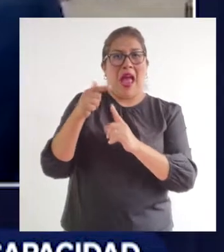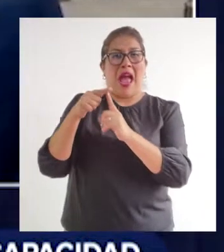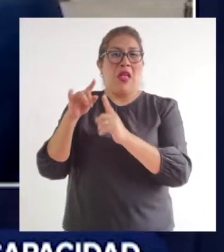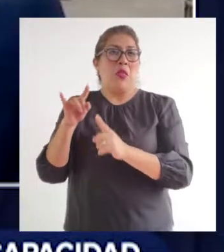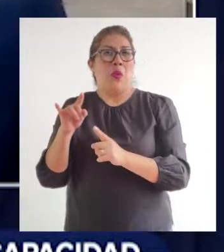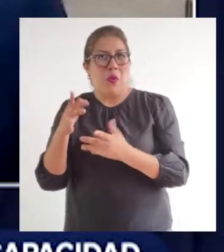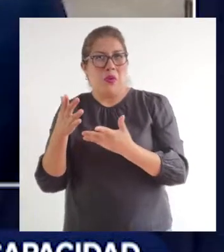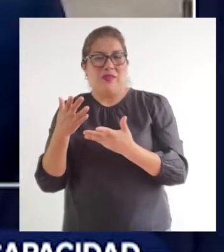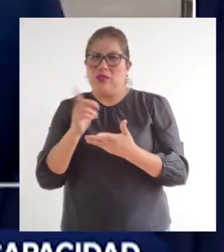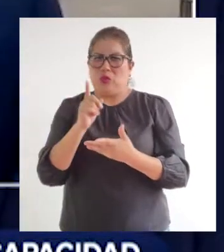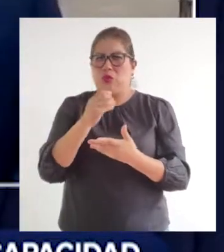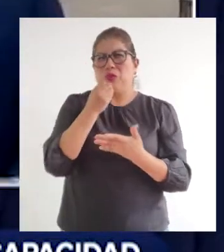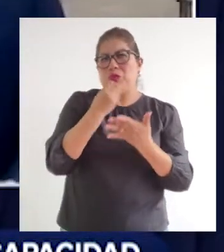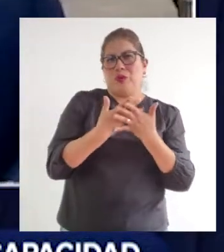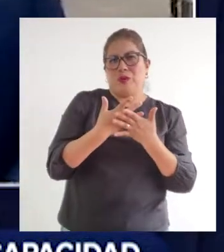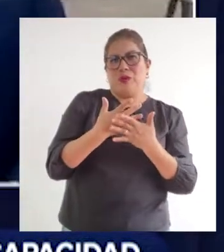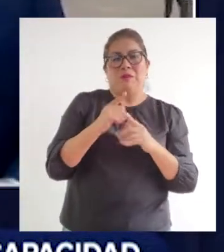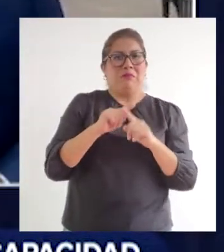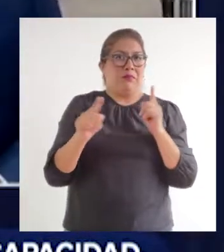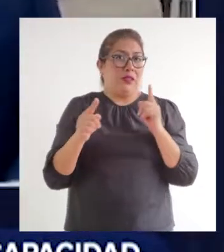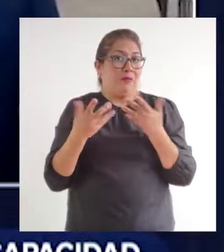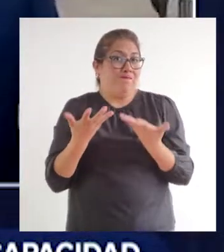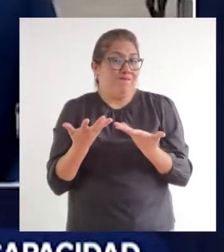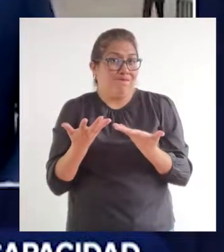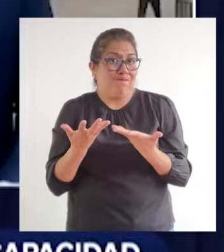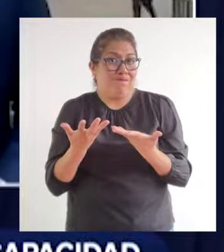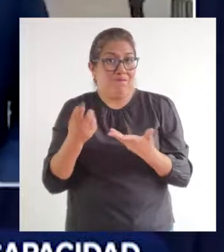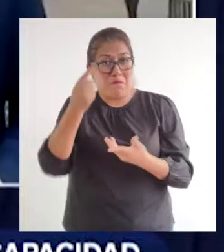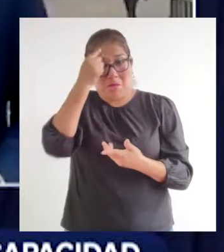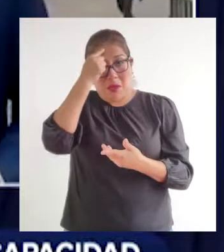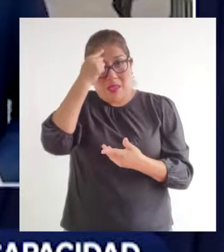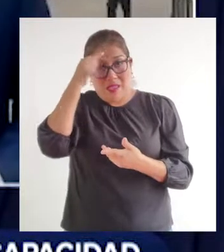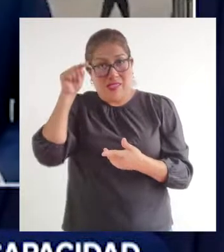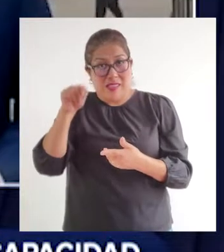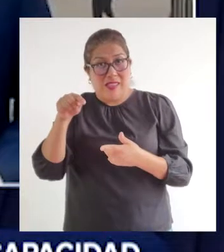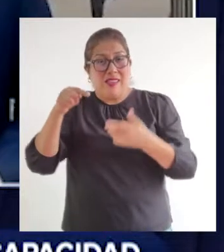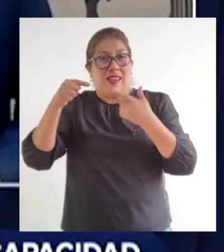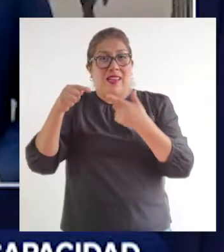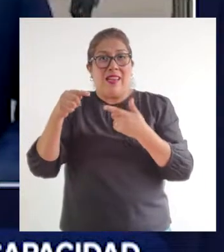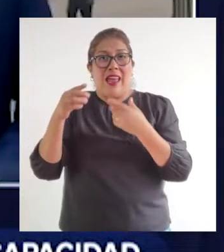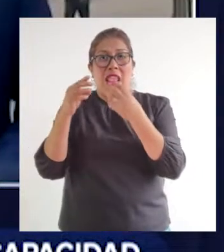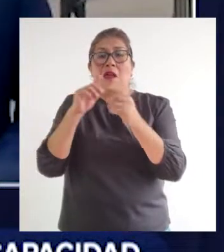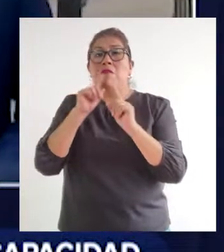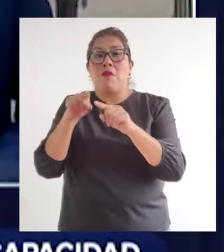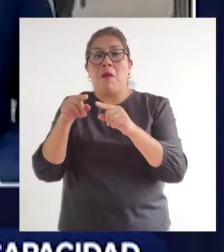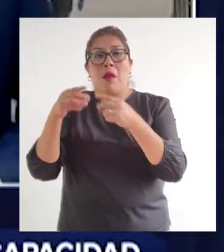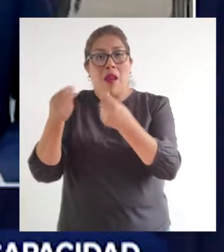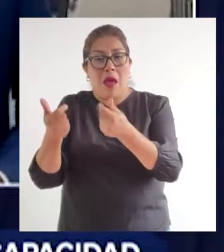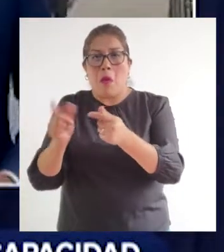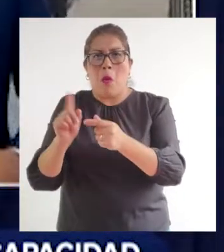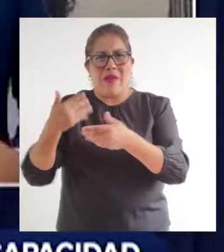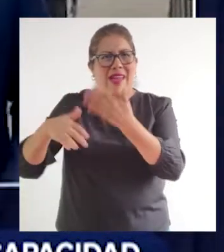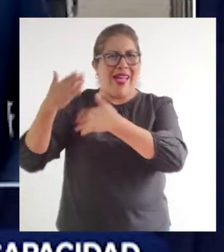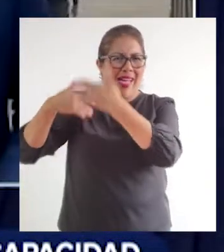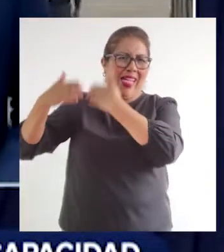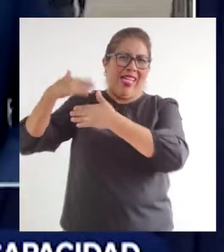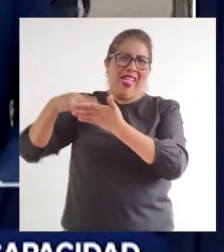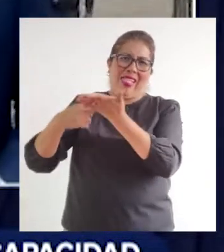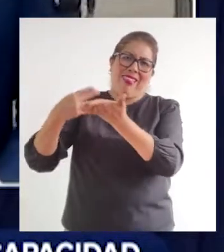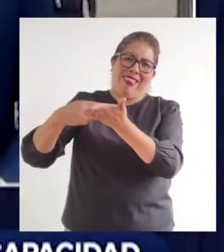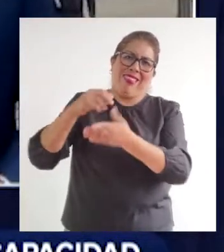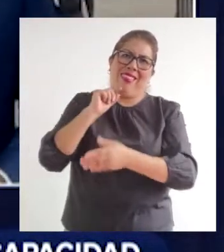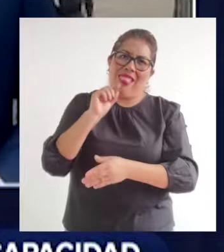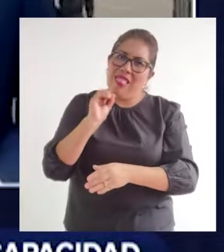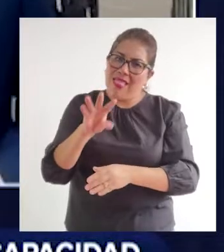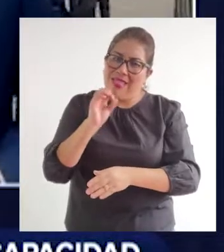decirlo. Y esto no ha sido de un día para otro. Desde el año 2019, las personas con discapacidad